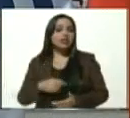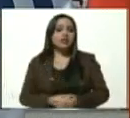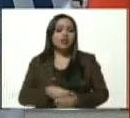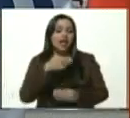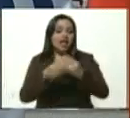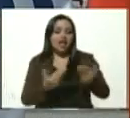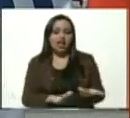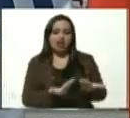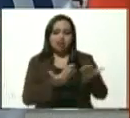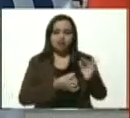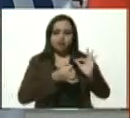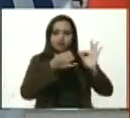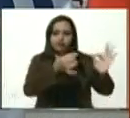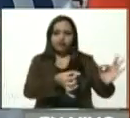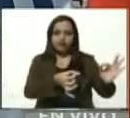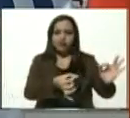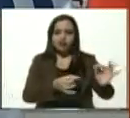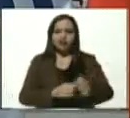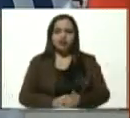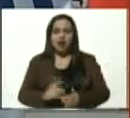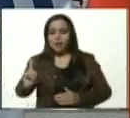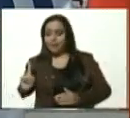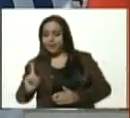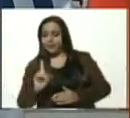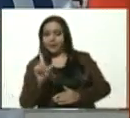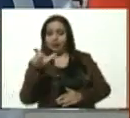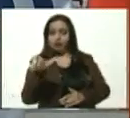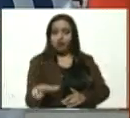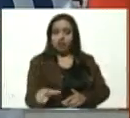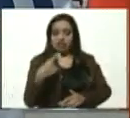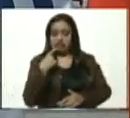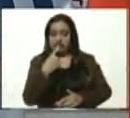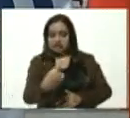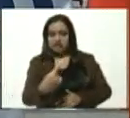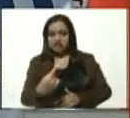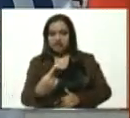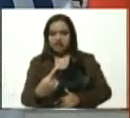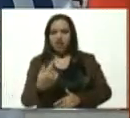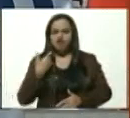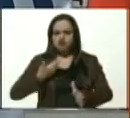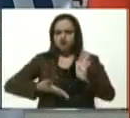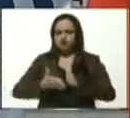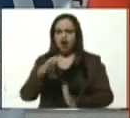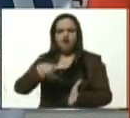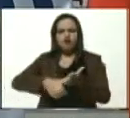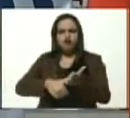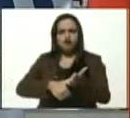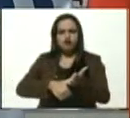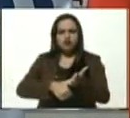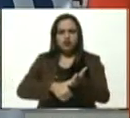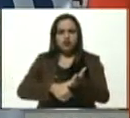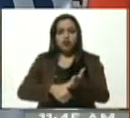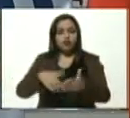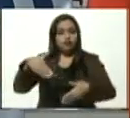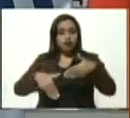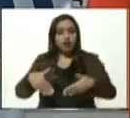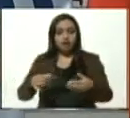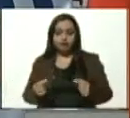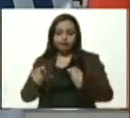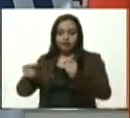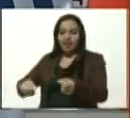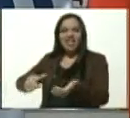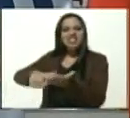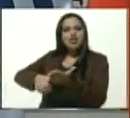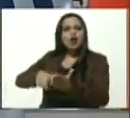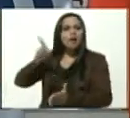materializa cuando un ciudadano se presenta en un centro de votación para ejercer el derecho, pero presenta una